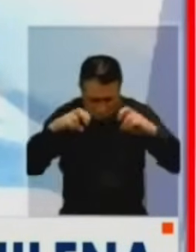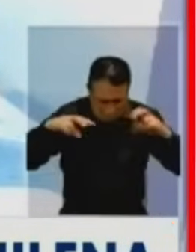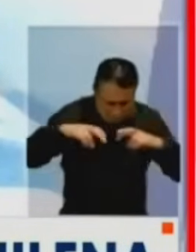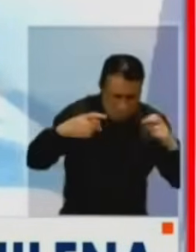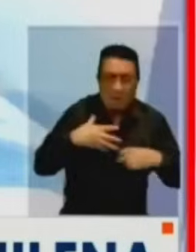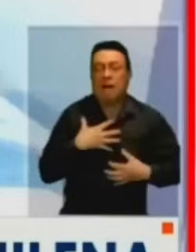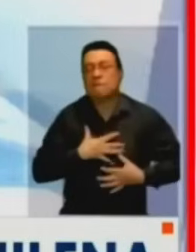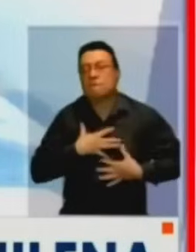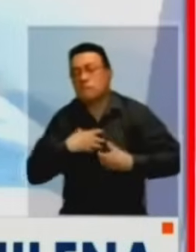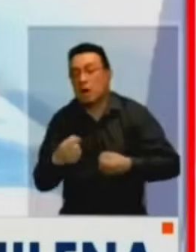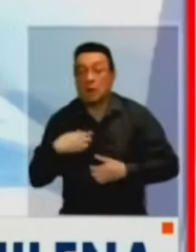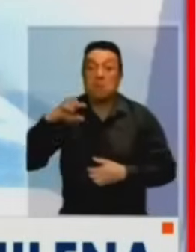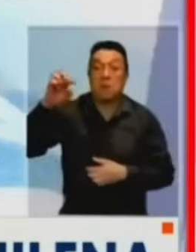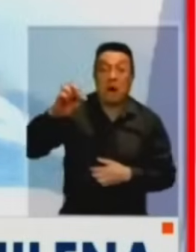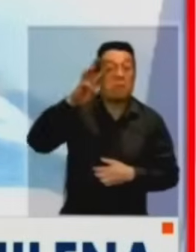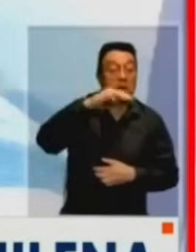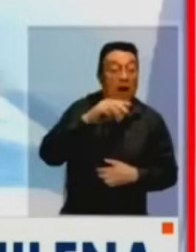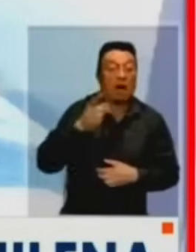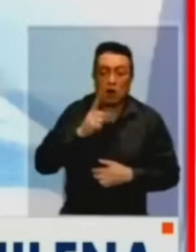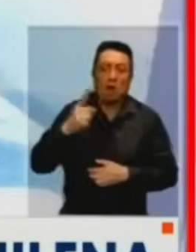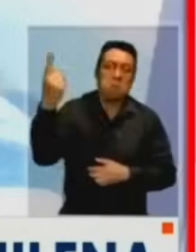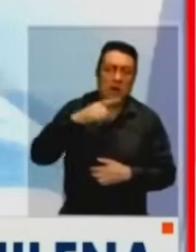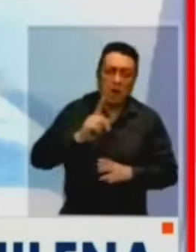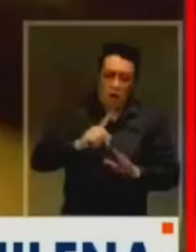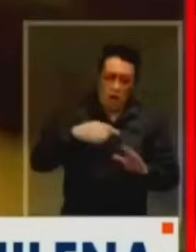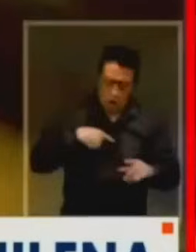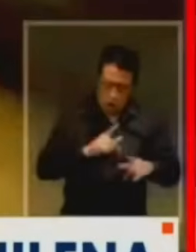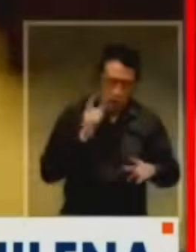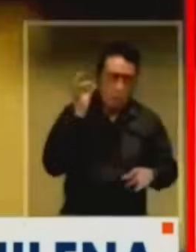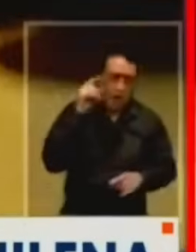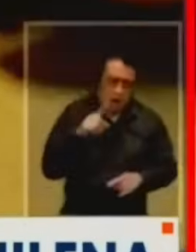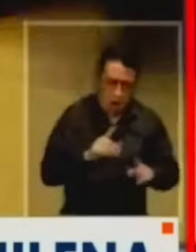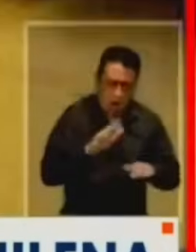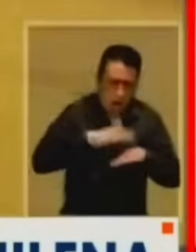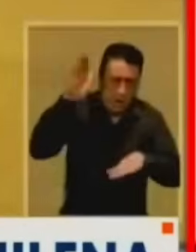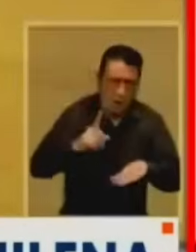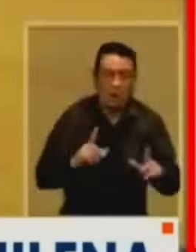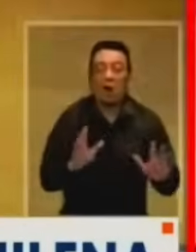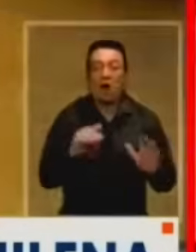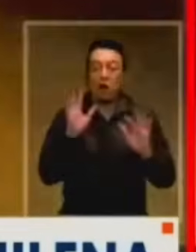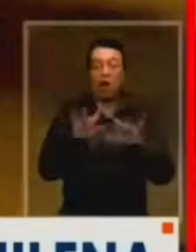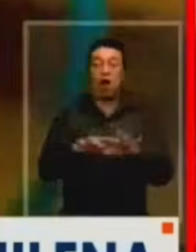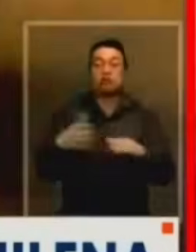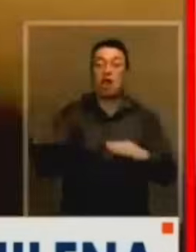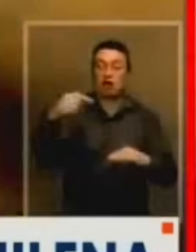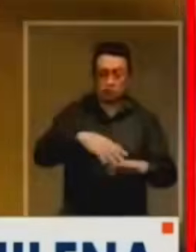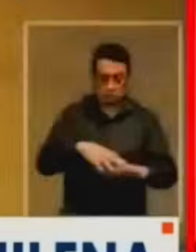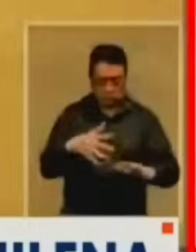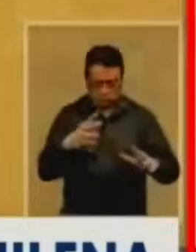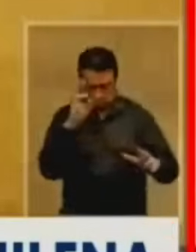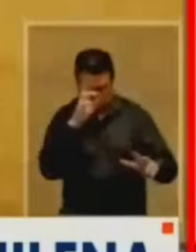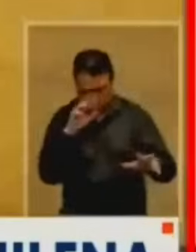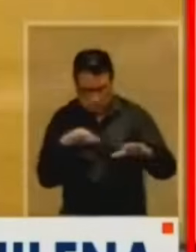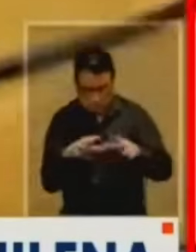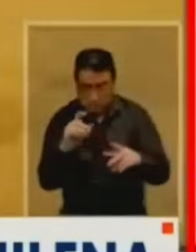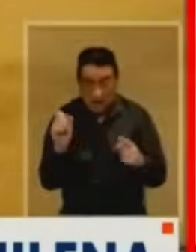papás no tuvieron esa limitación de, oye, las niñas no pueden hacer esto. Cuando llegó el computador era algo completamente extraño, y obviamente